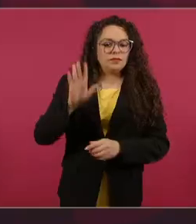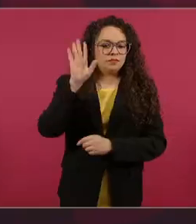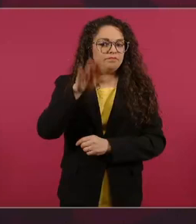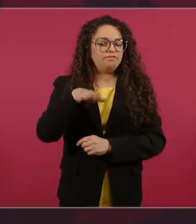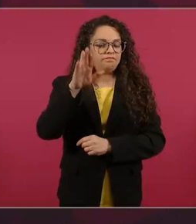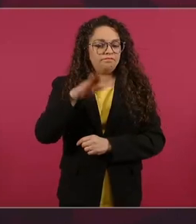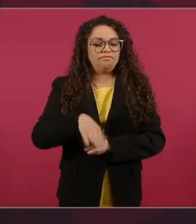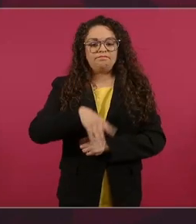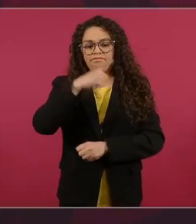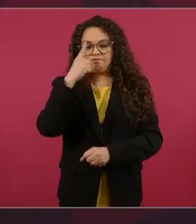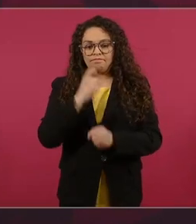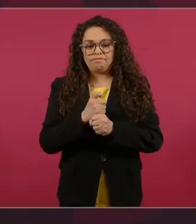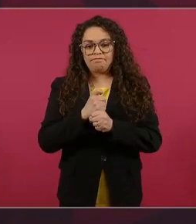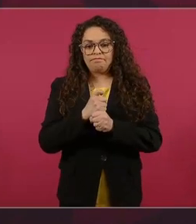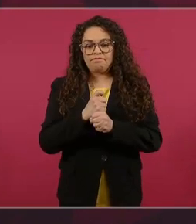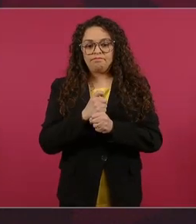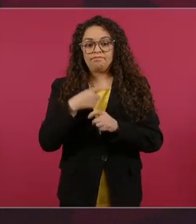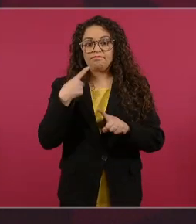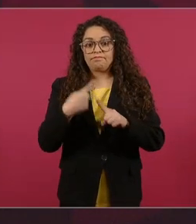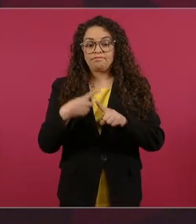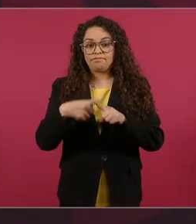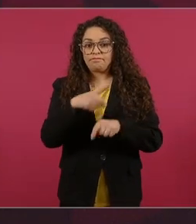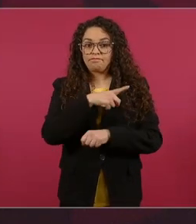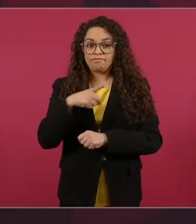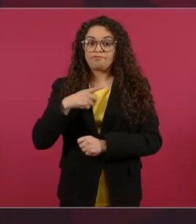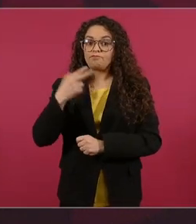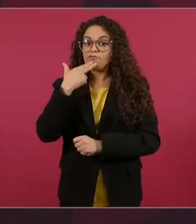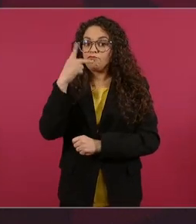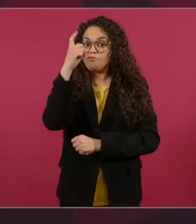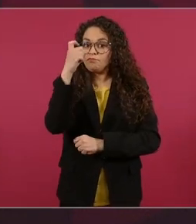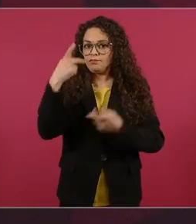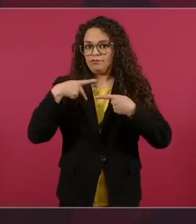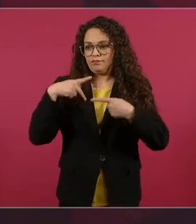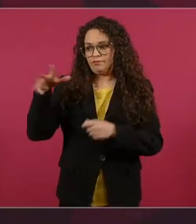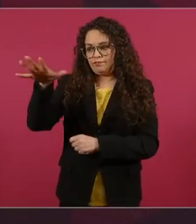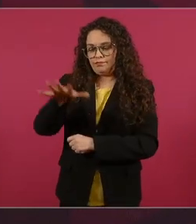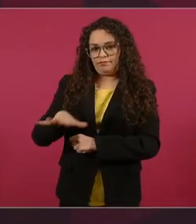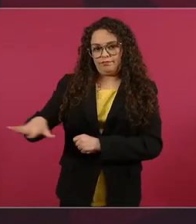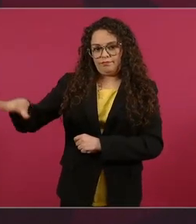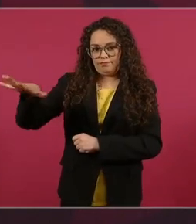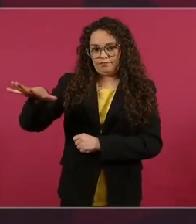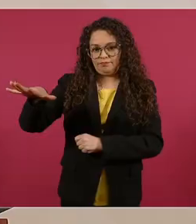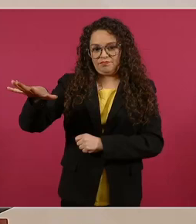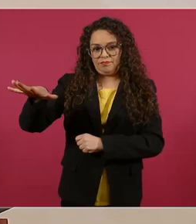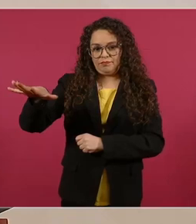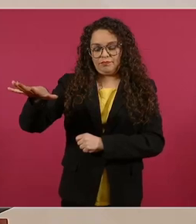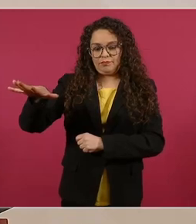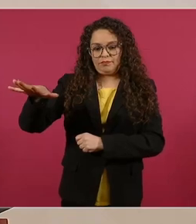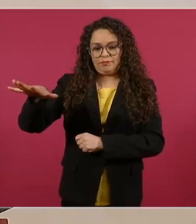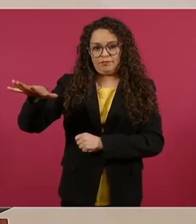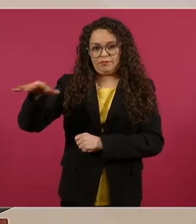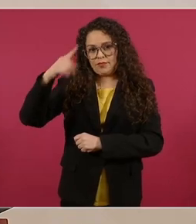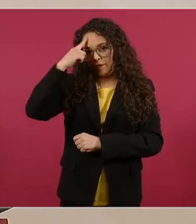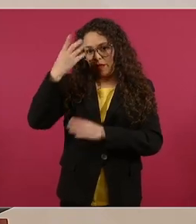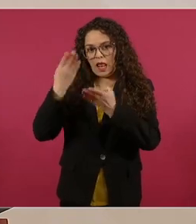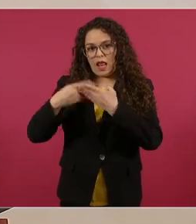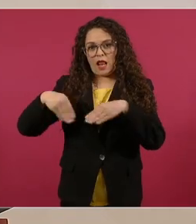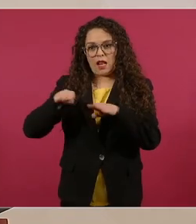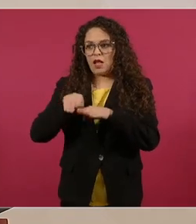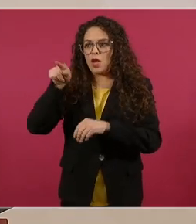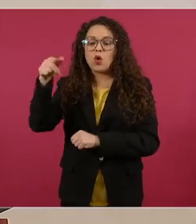que tener la gente que necesita el agua, o sea, el consumo doméstico.